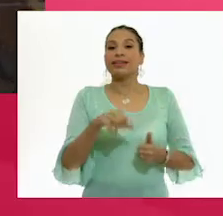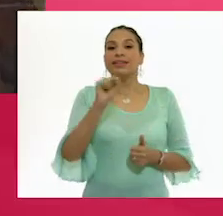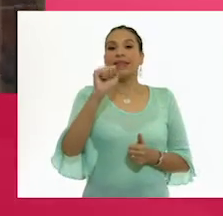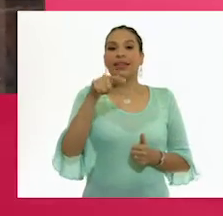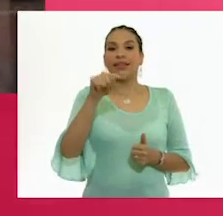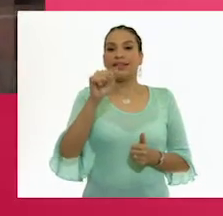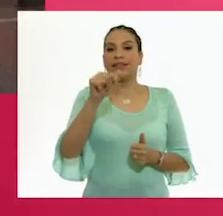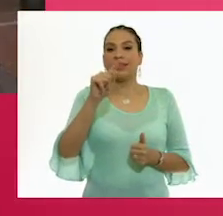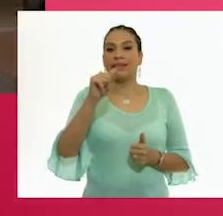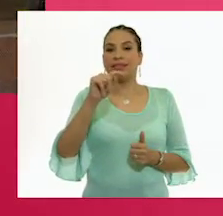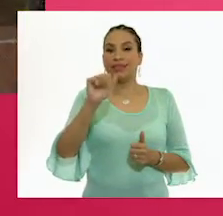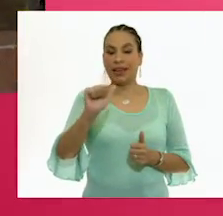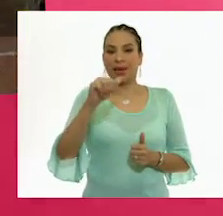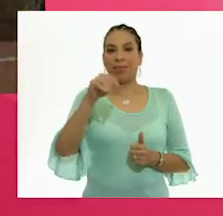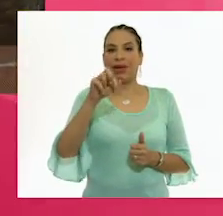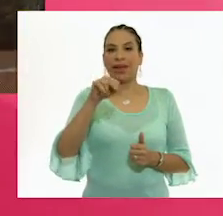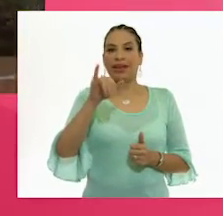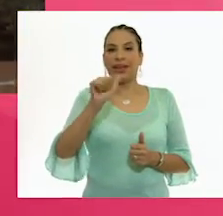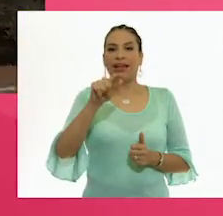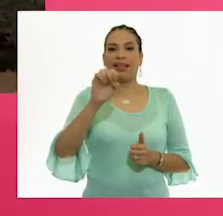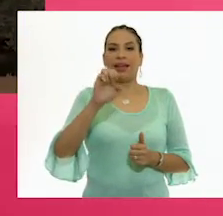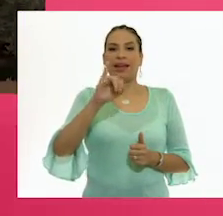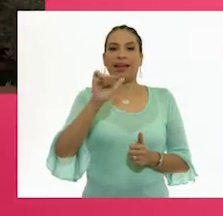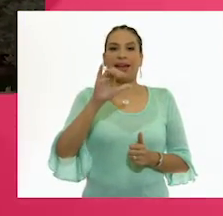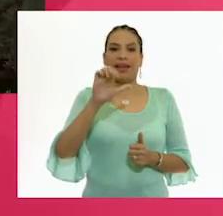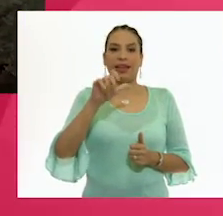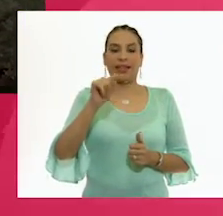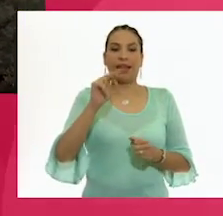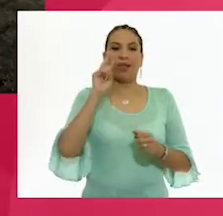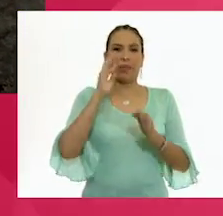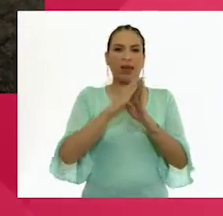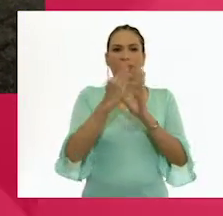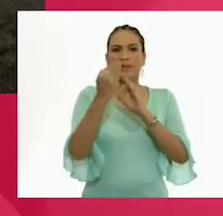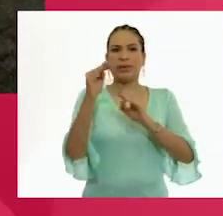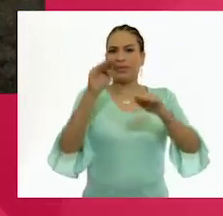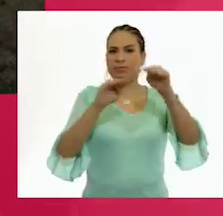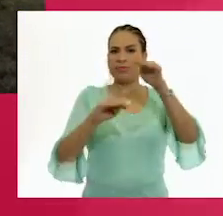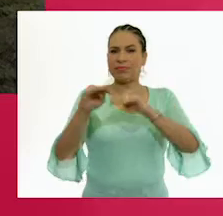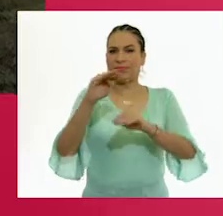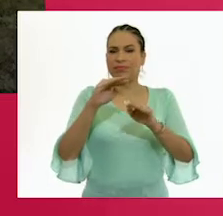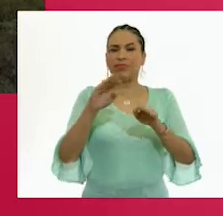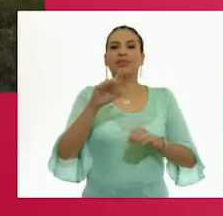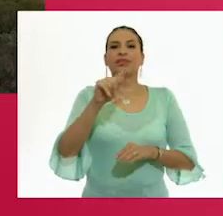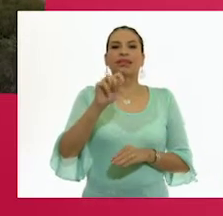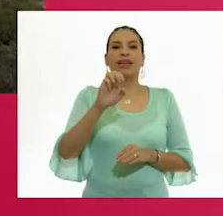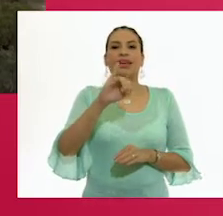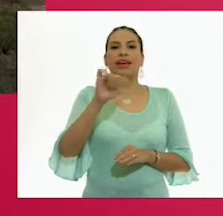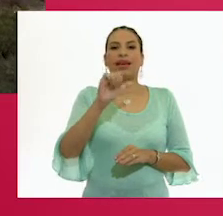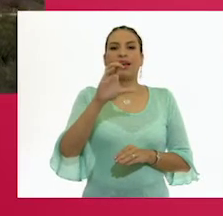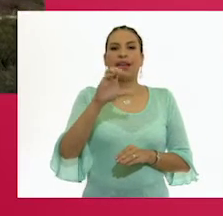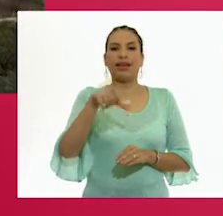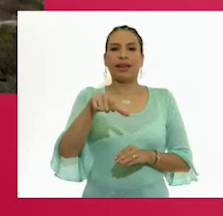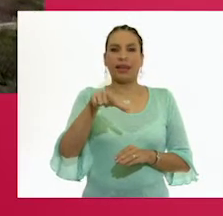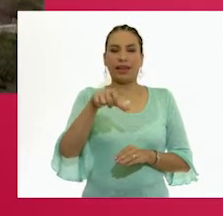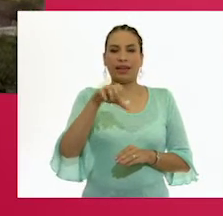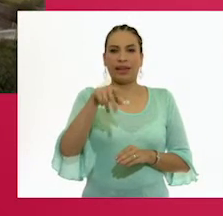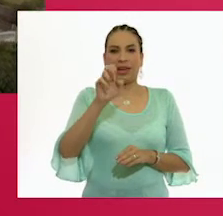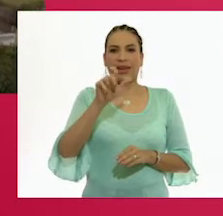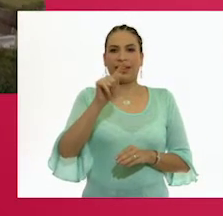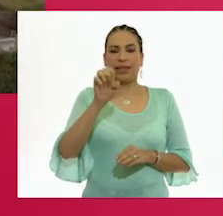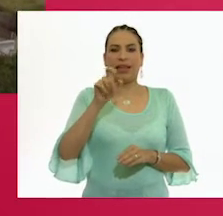María Tecajete. Como pueden ver, estamos a las faldas del Cerro Tecajete. Su nombre proviene de la palabra